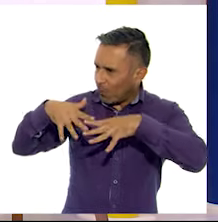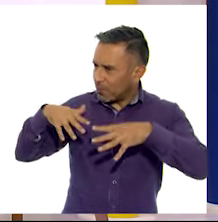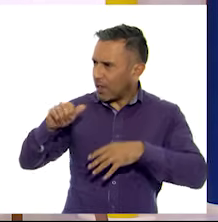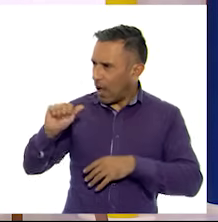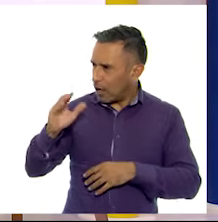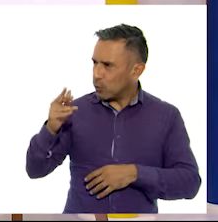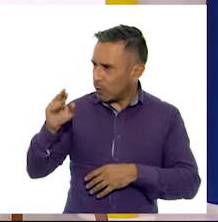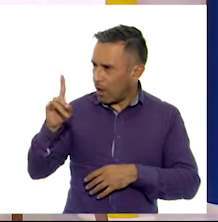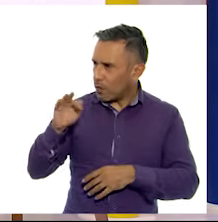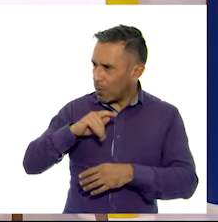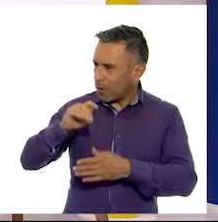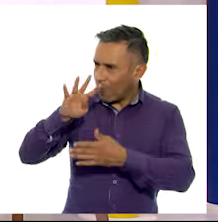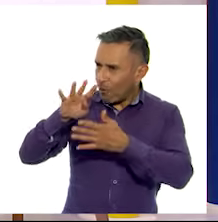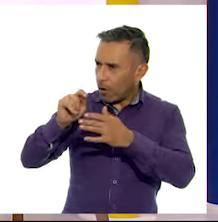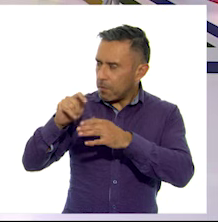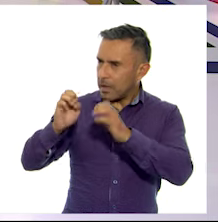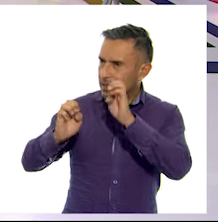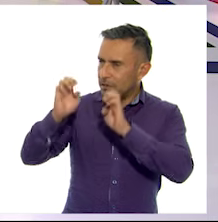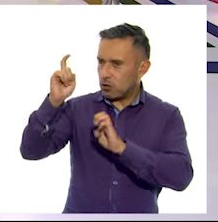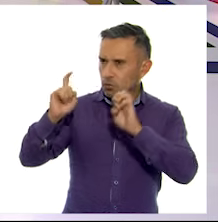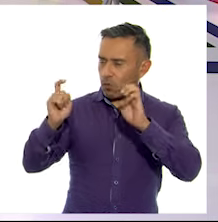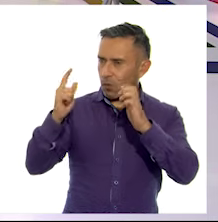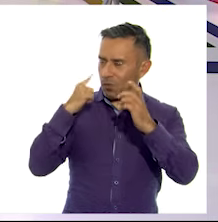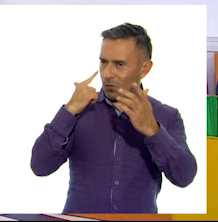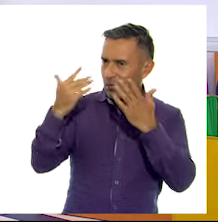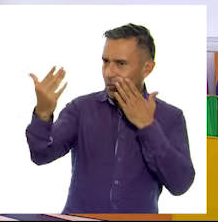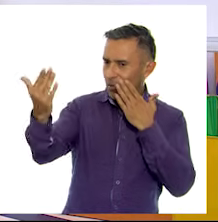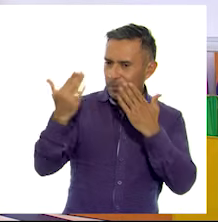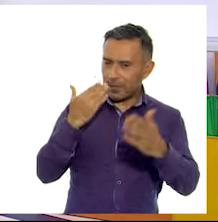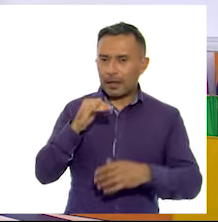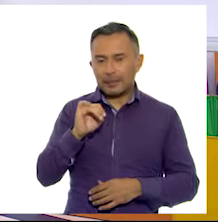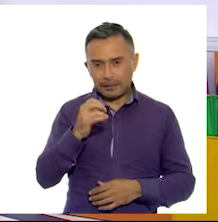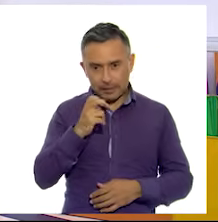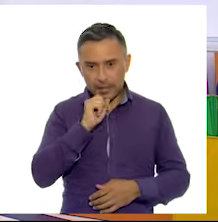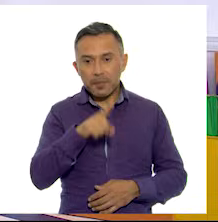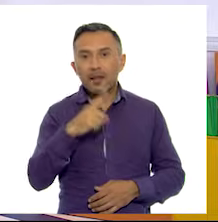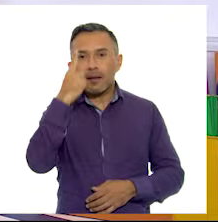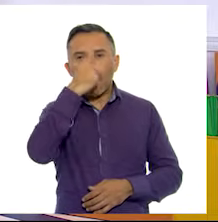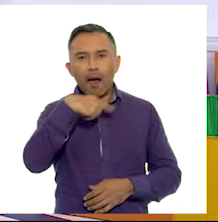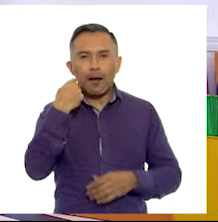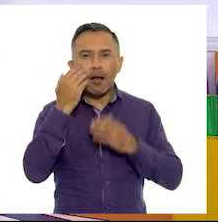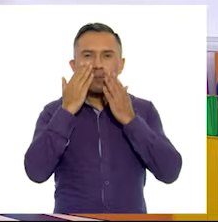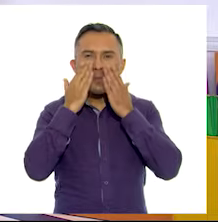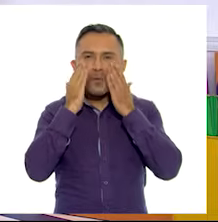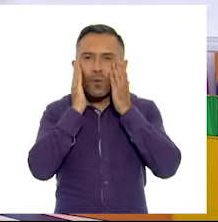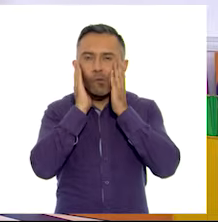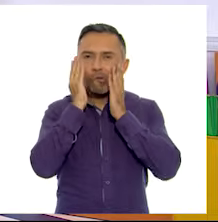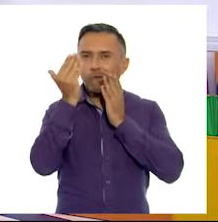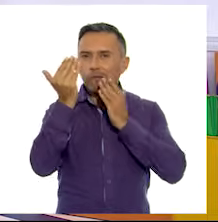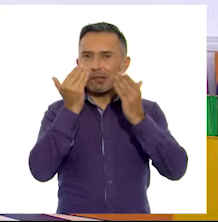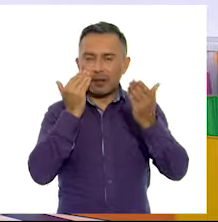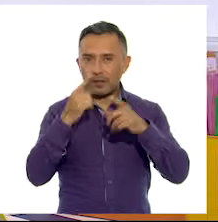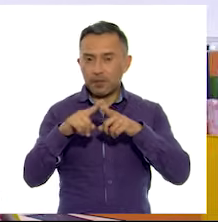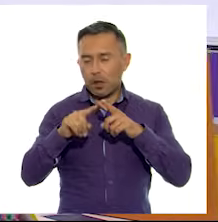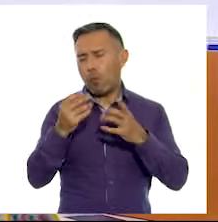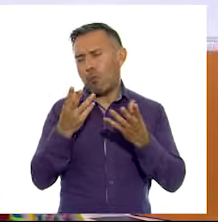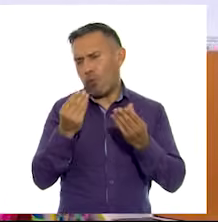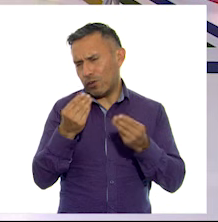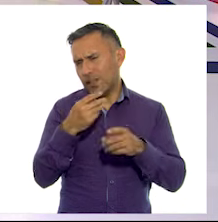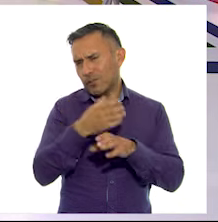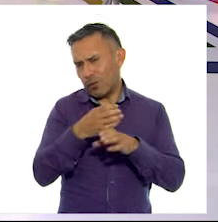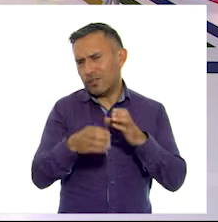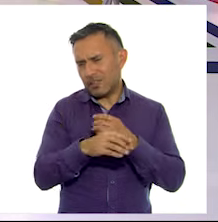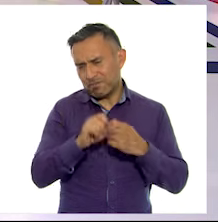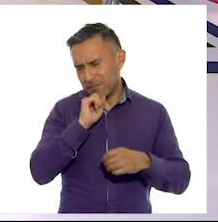esta profundidad a los edificios. Exacto, y también los rasgos de las caras. Sí, se utiliza para muchas cosas y ahí lo utilizamos también.